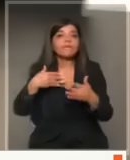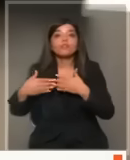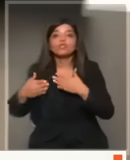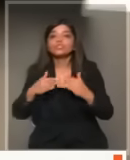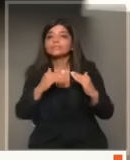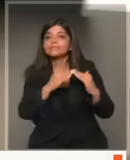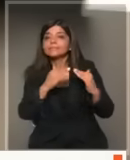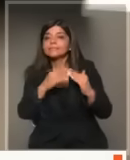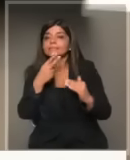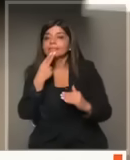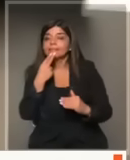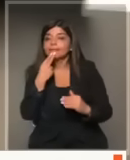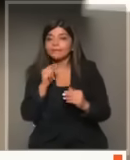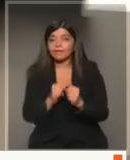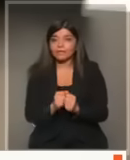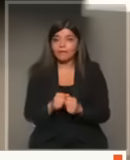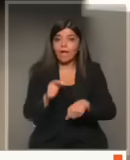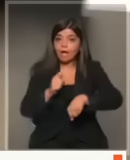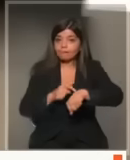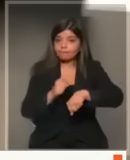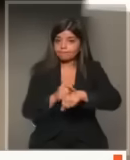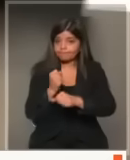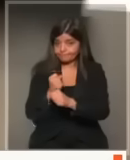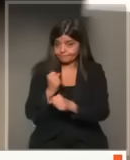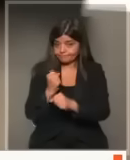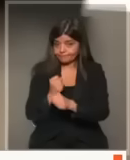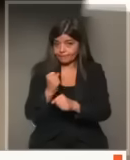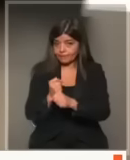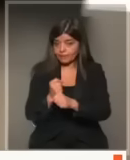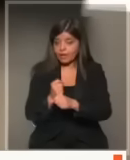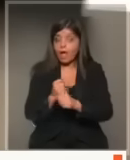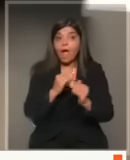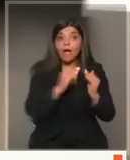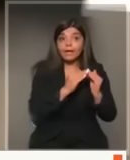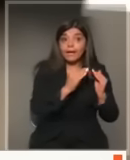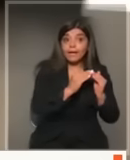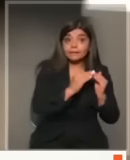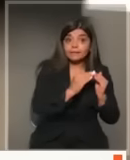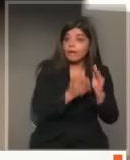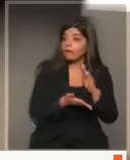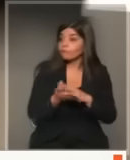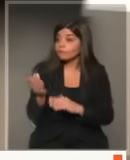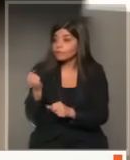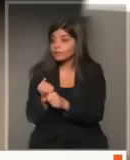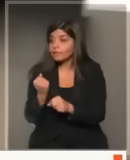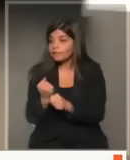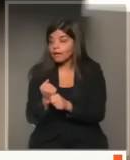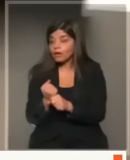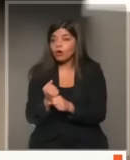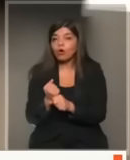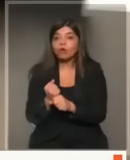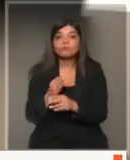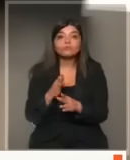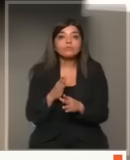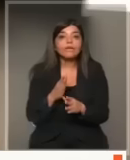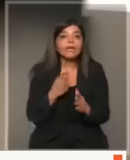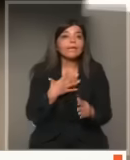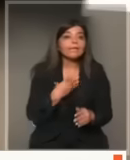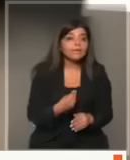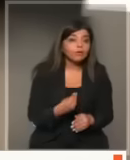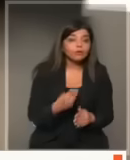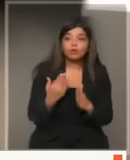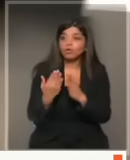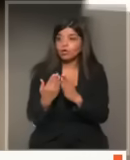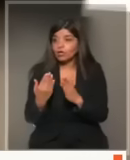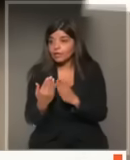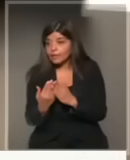aproximadamente también el horario de salida, desde la casa, cuántos hijos tenían, en qué colegio estaban,